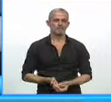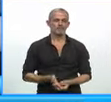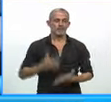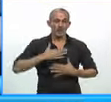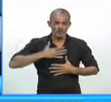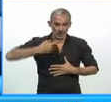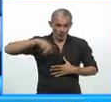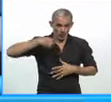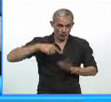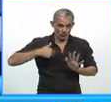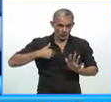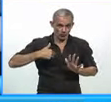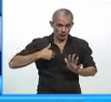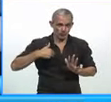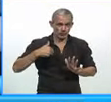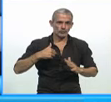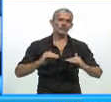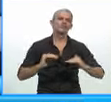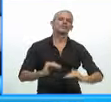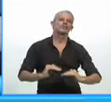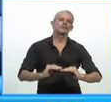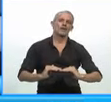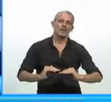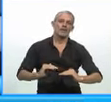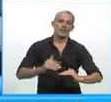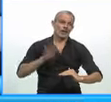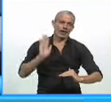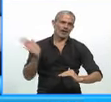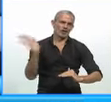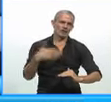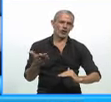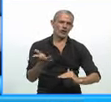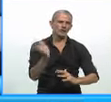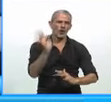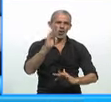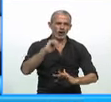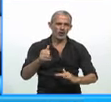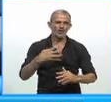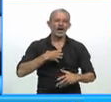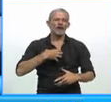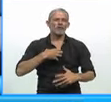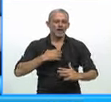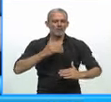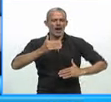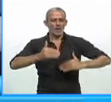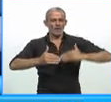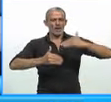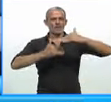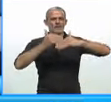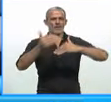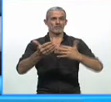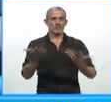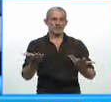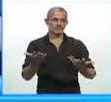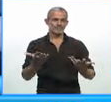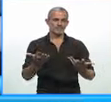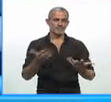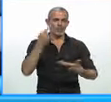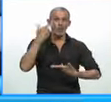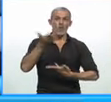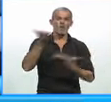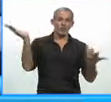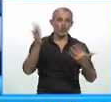Nosotros por ahora venimos de abajo, así que día a día confiamos más en nosotros y demostramos